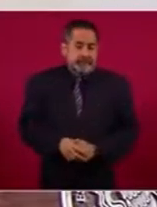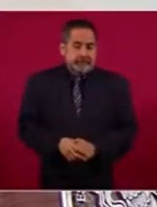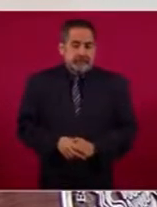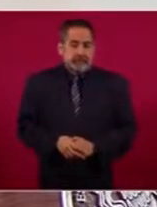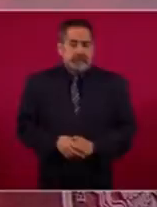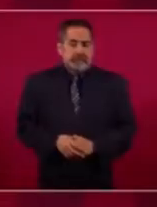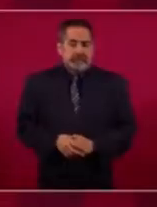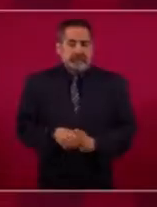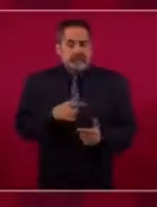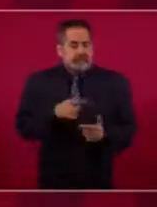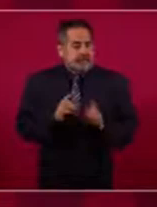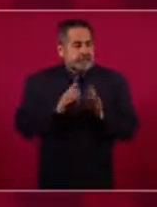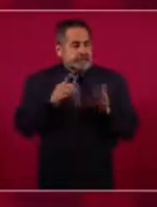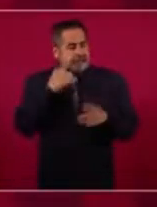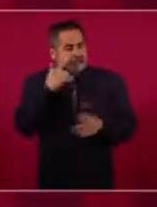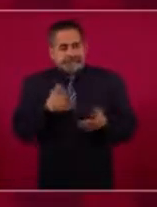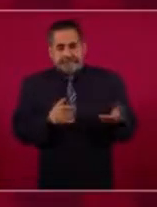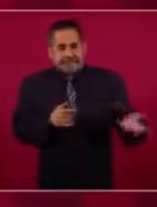Es uno de los casos